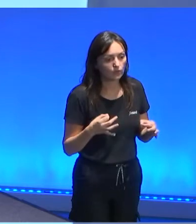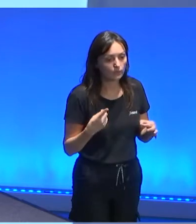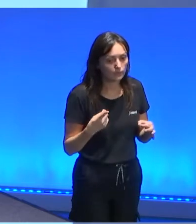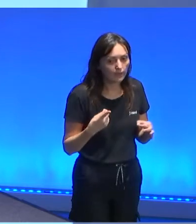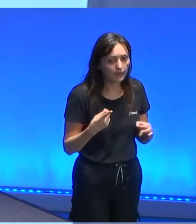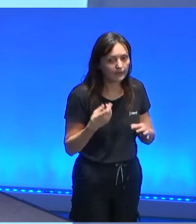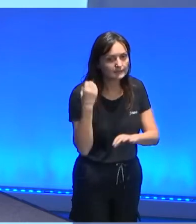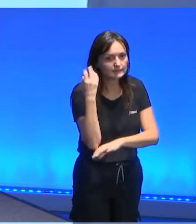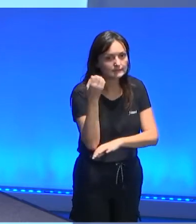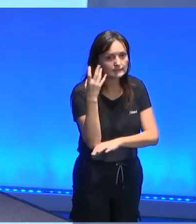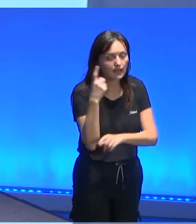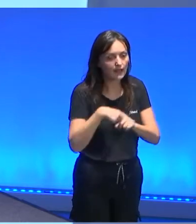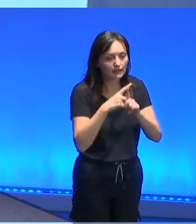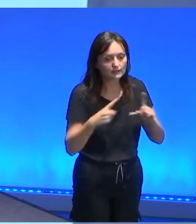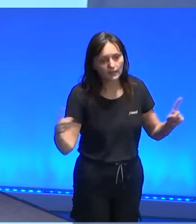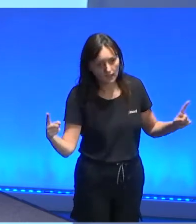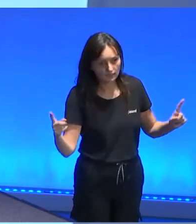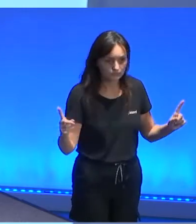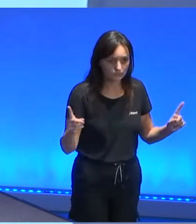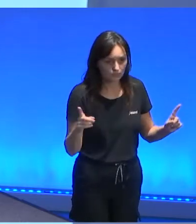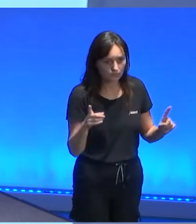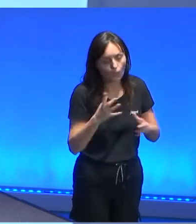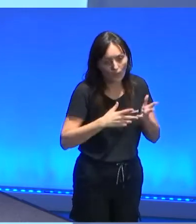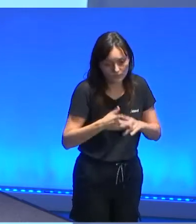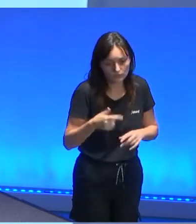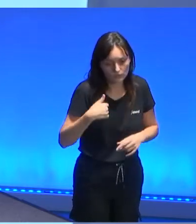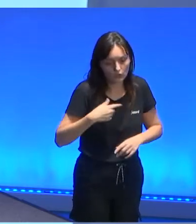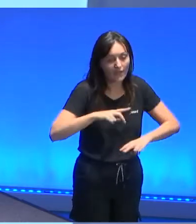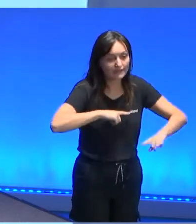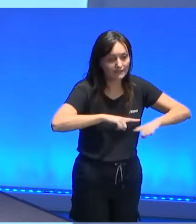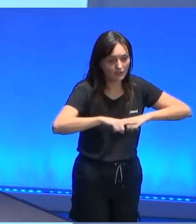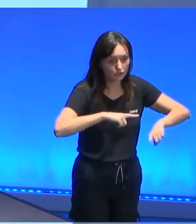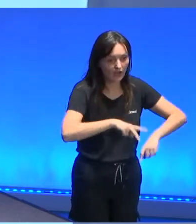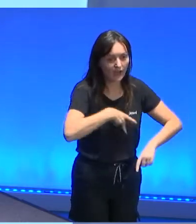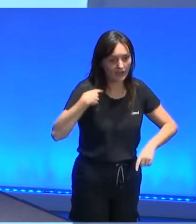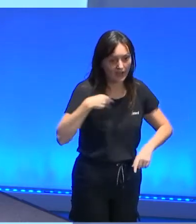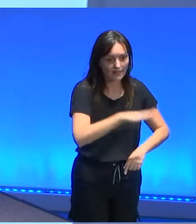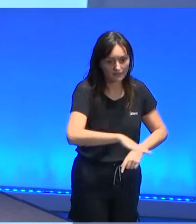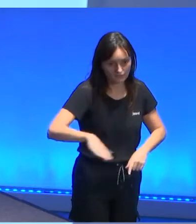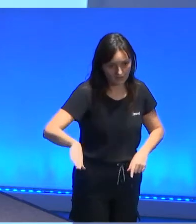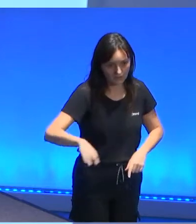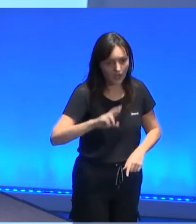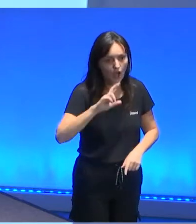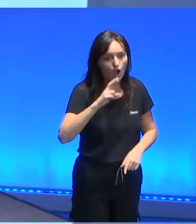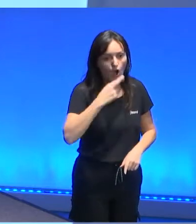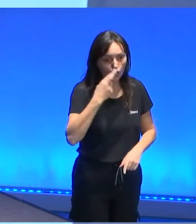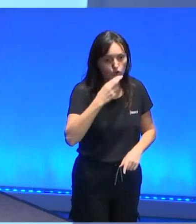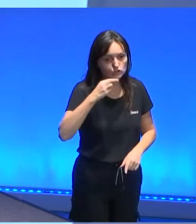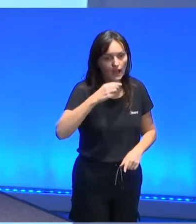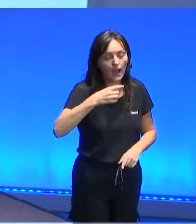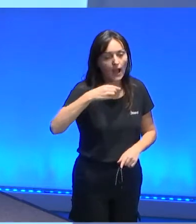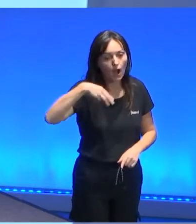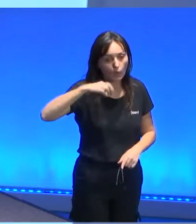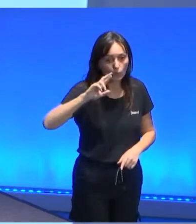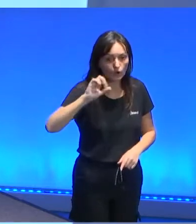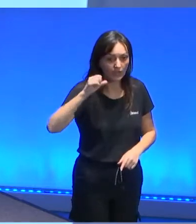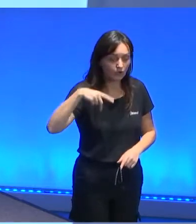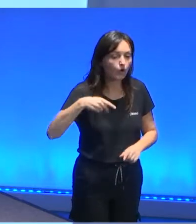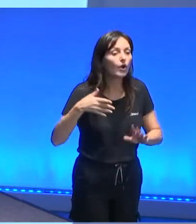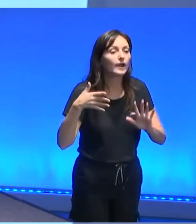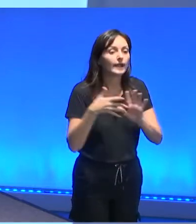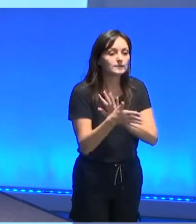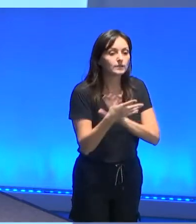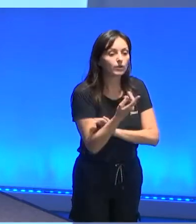cuánto rato va a hablar. Pues esta, que es la directora general de Infancia, Rosa Molero, aquí Francesco Tonucci, que conoce todo el mundo, voy a hablar un